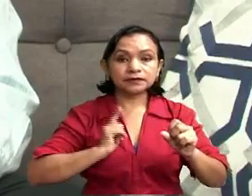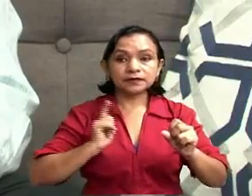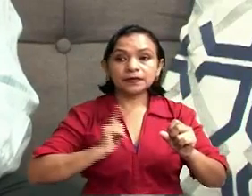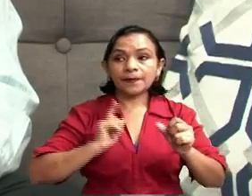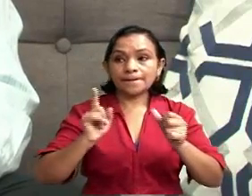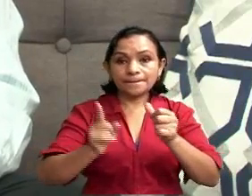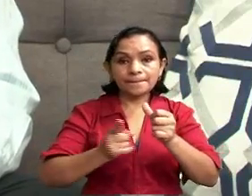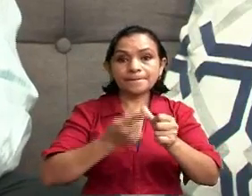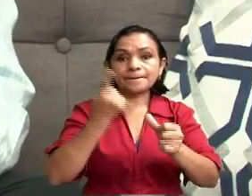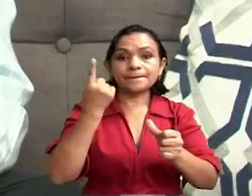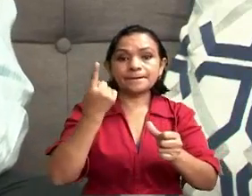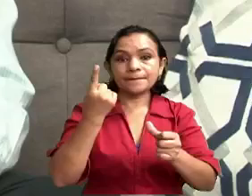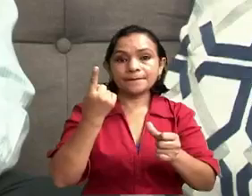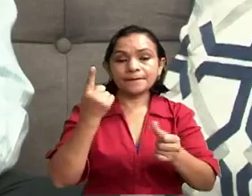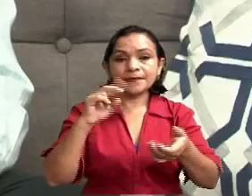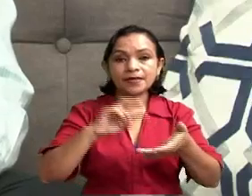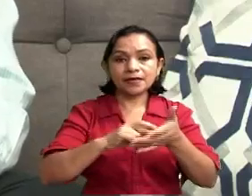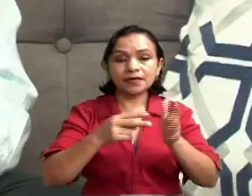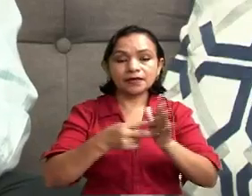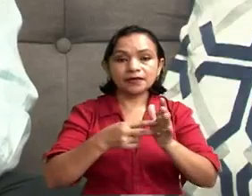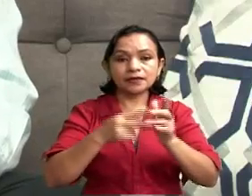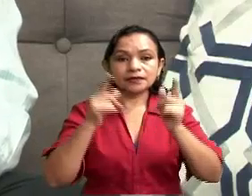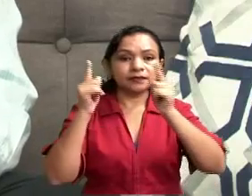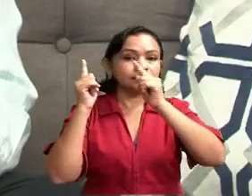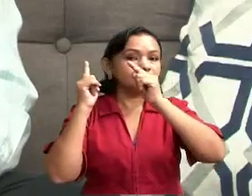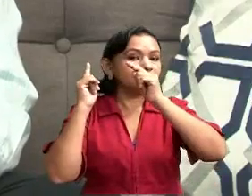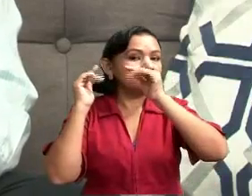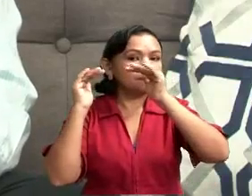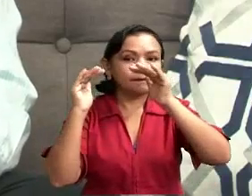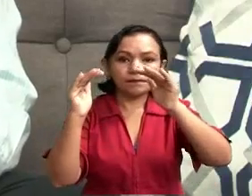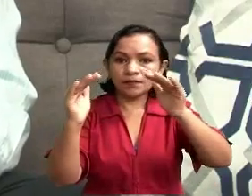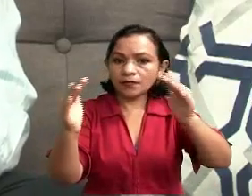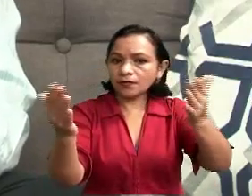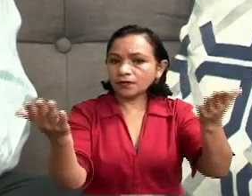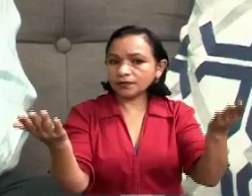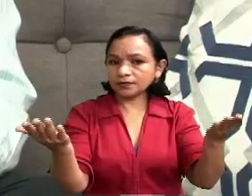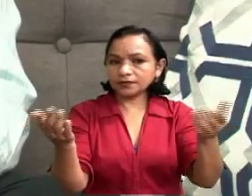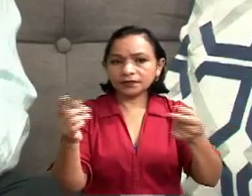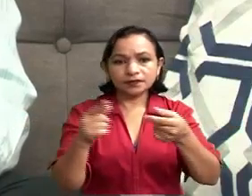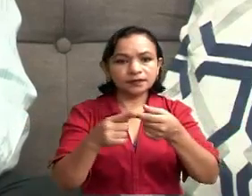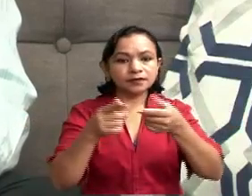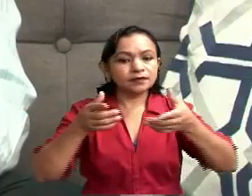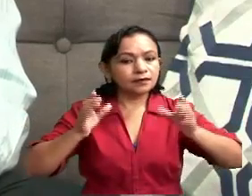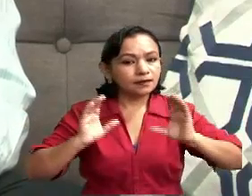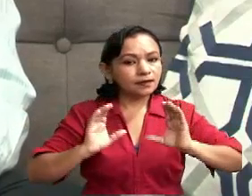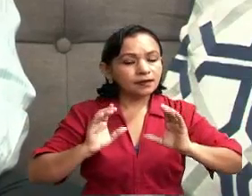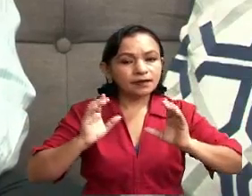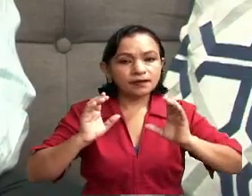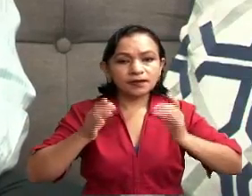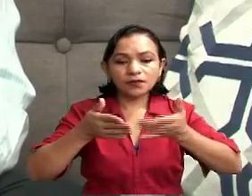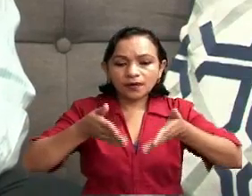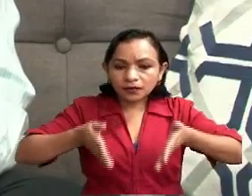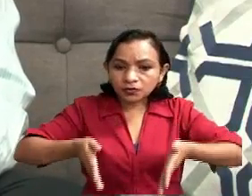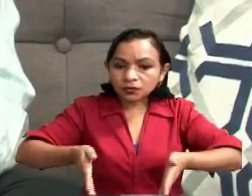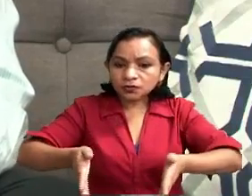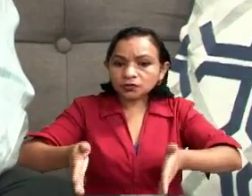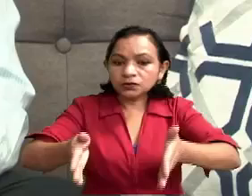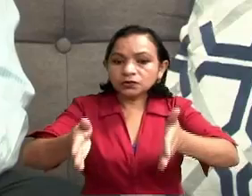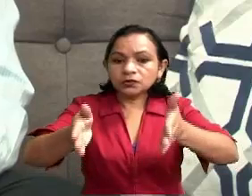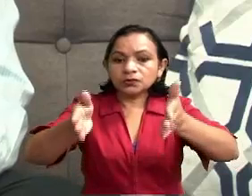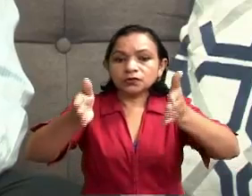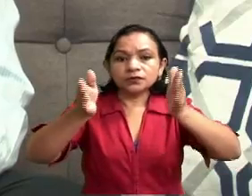lugar lo que es transporte, es decir, todo lo que tiene que ver con carreteras, caminos, infraestructura